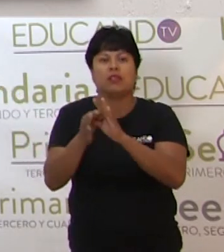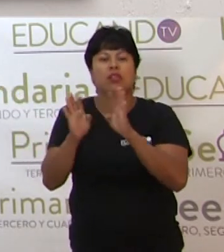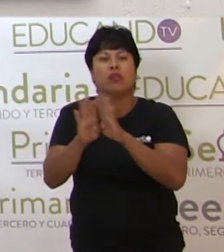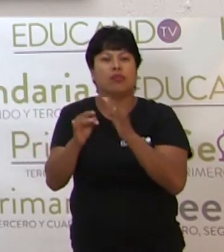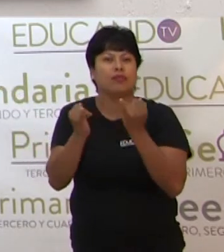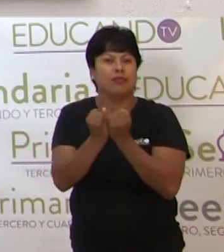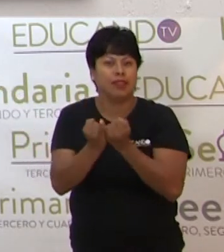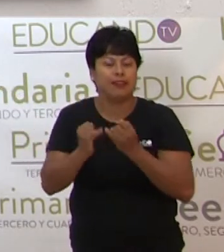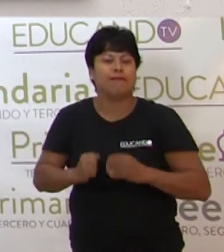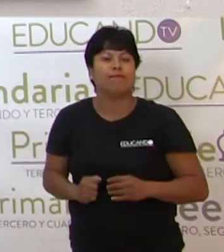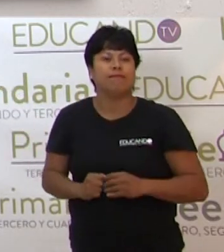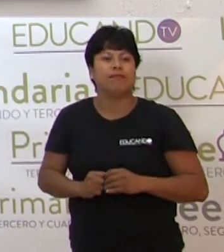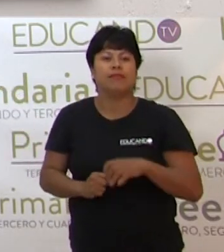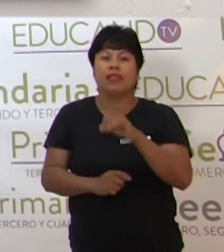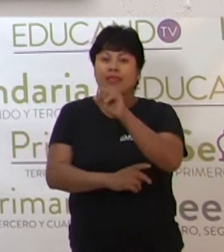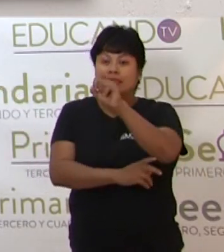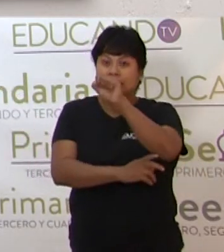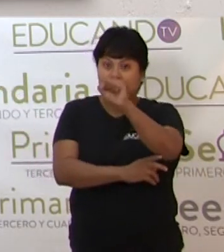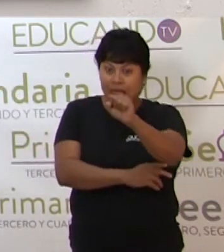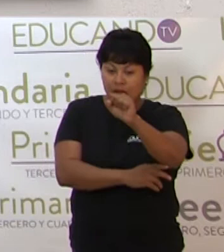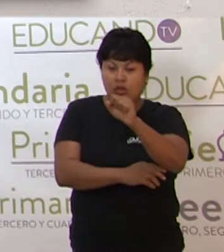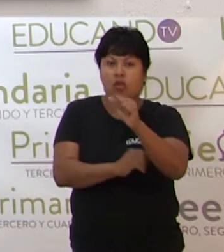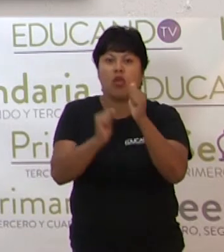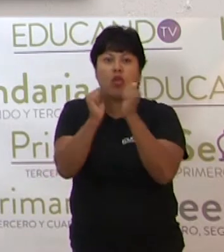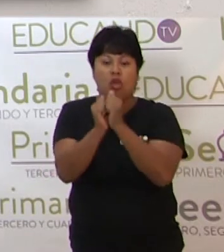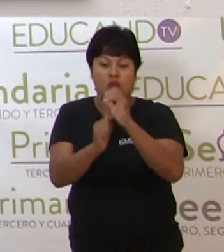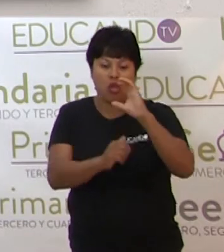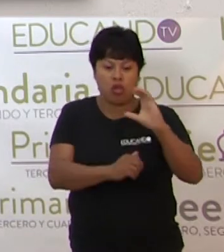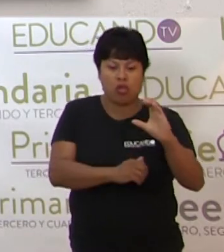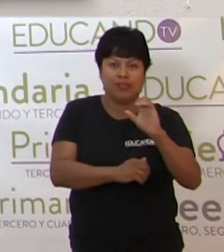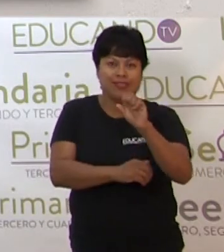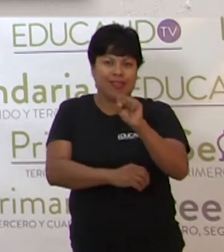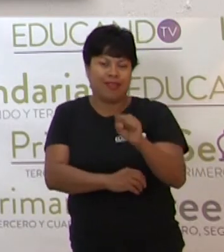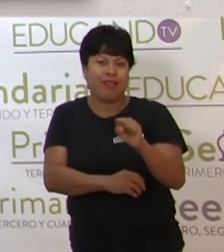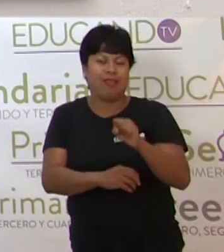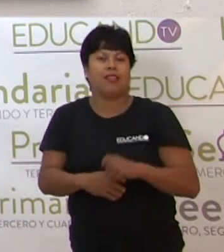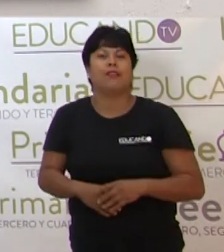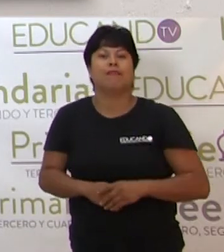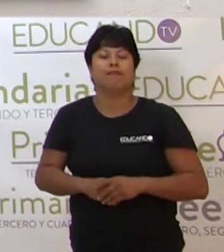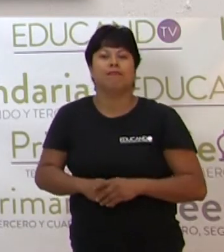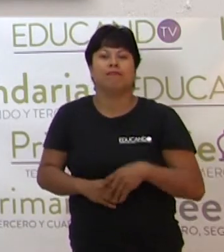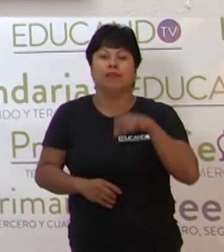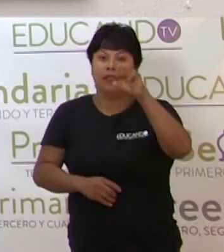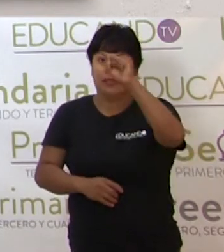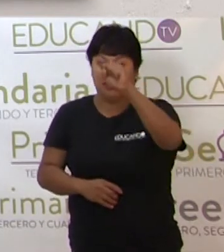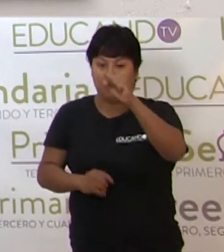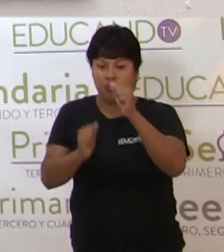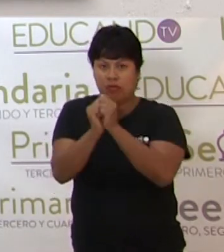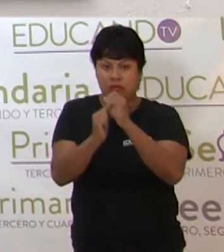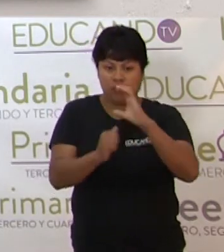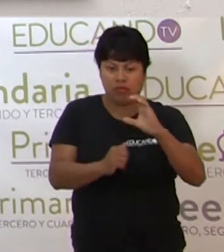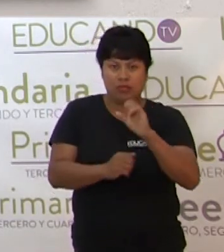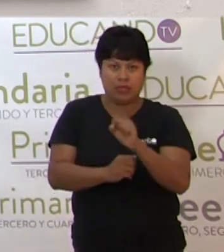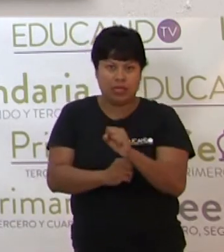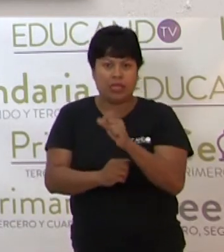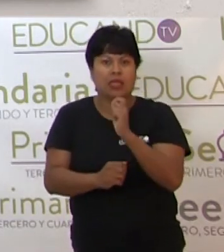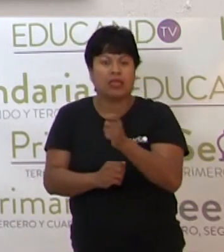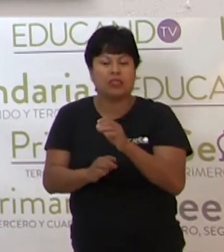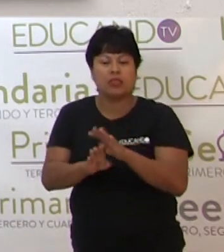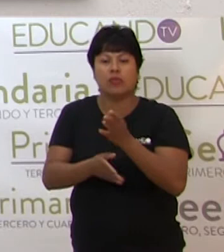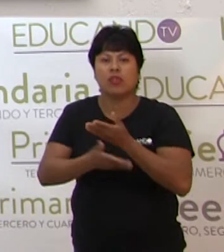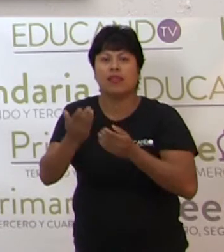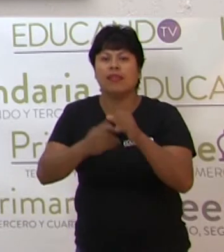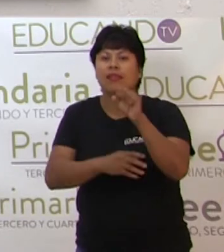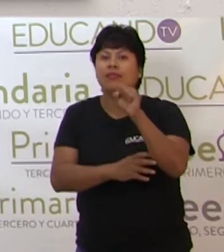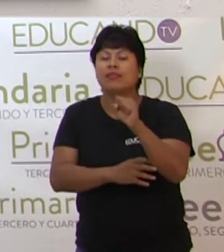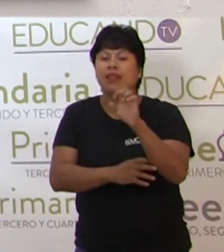funciones. Seno con cosecante, ¿sí? Seno con cosecante. Su función recíproco de